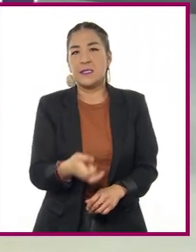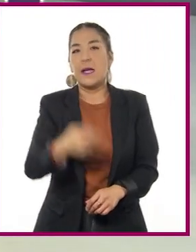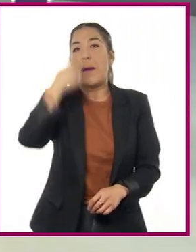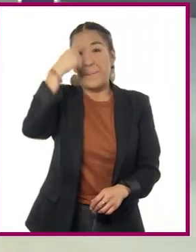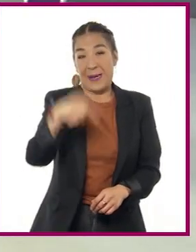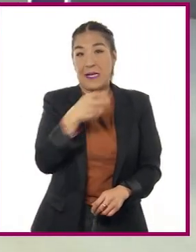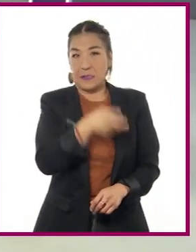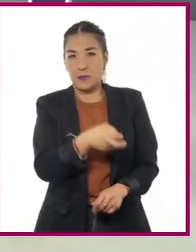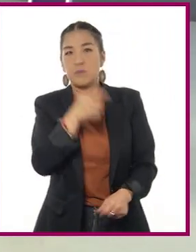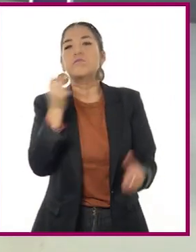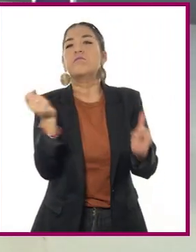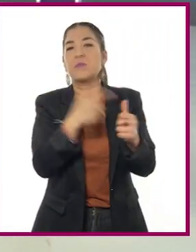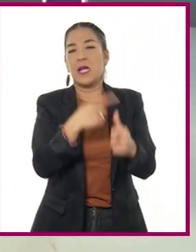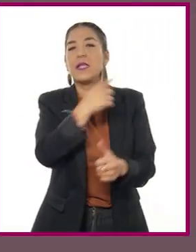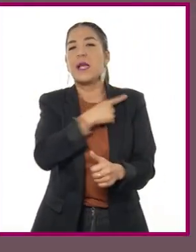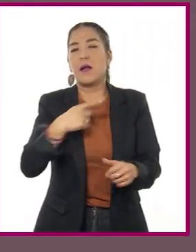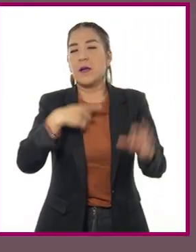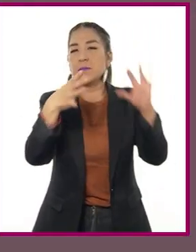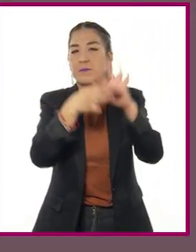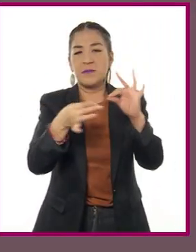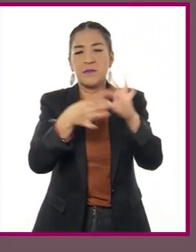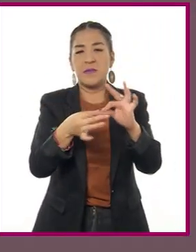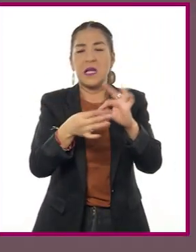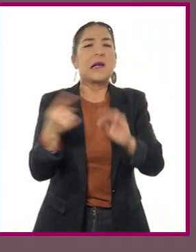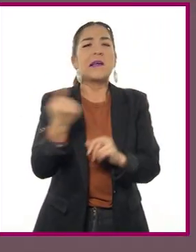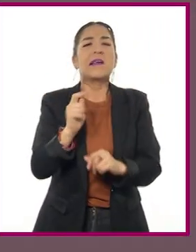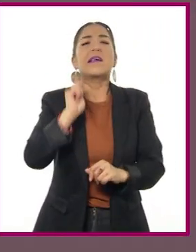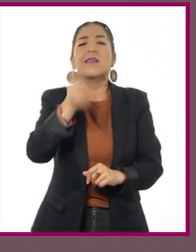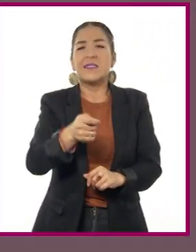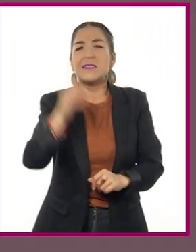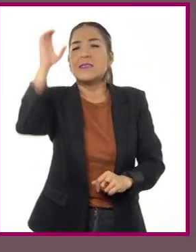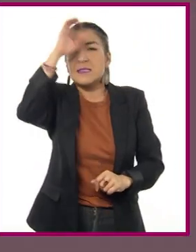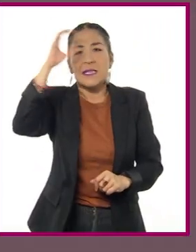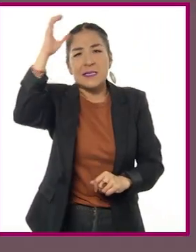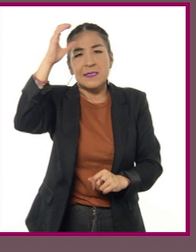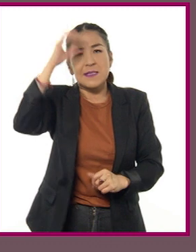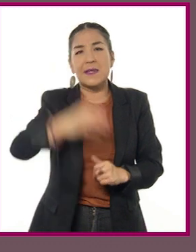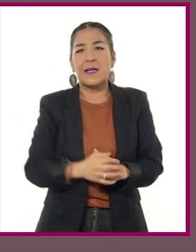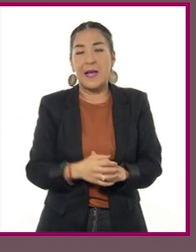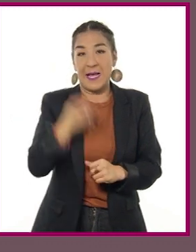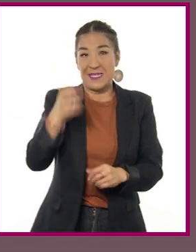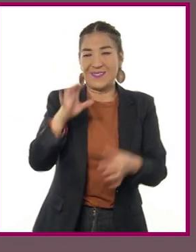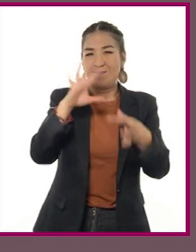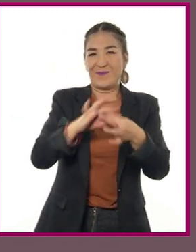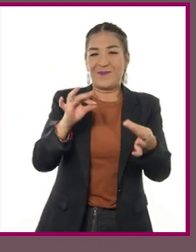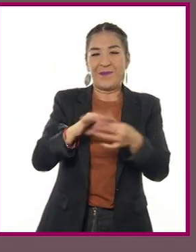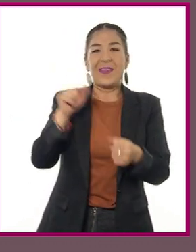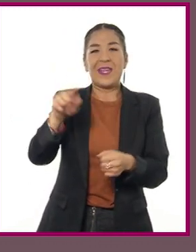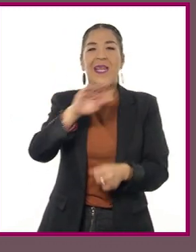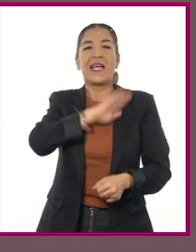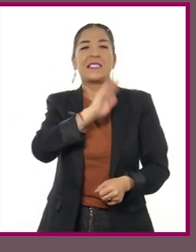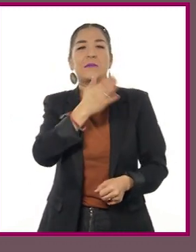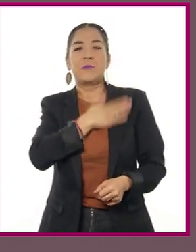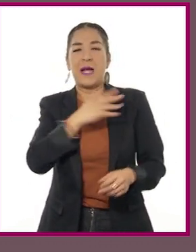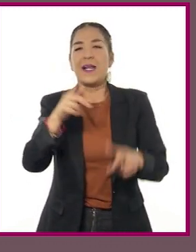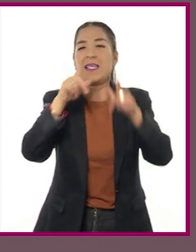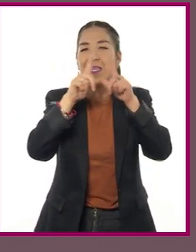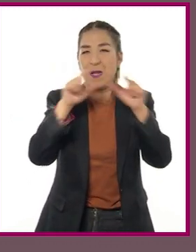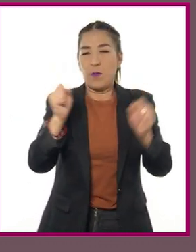ello, primero definamos, ¿qué es la ciencia? De acuerdo con la Real Academia Española,